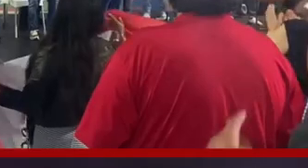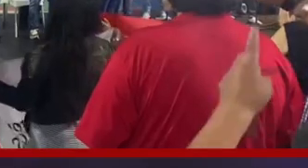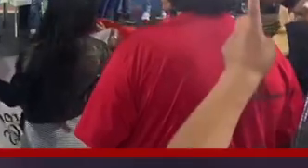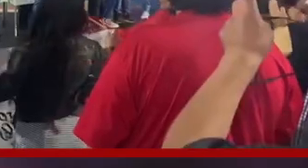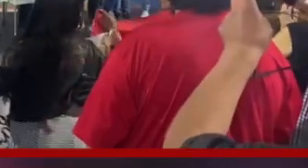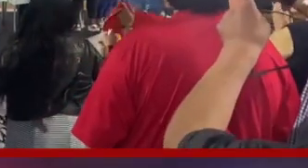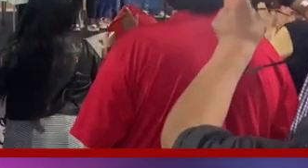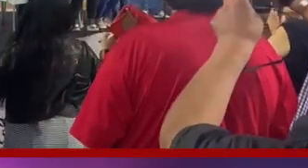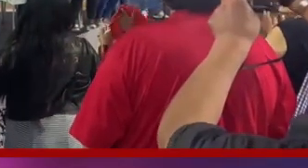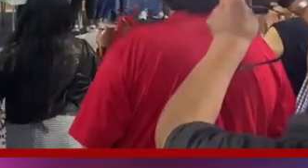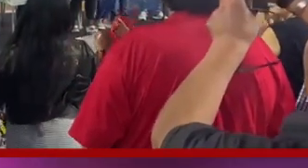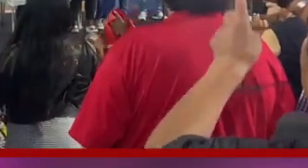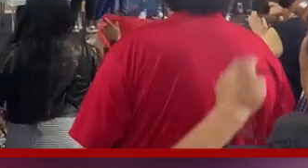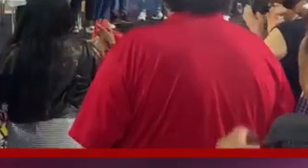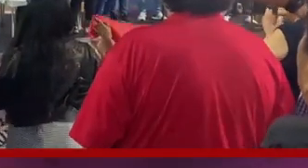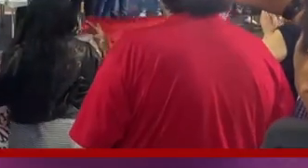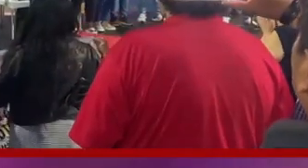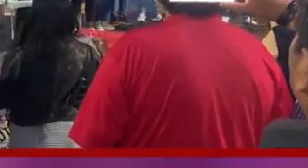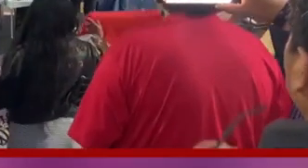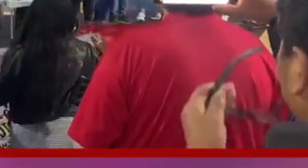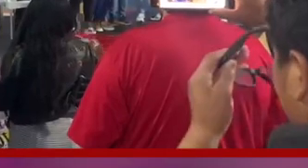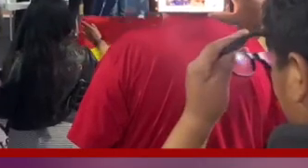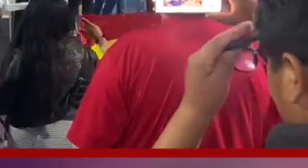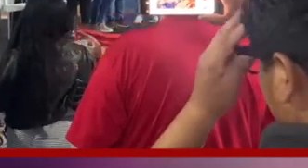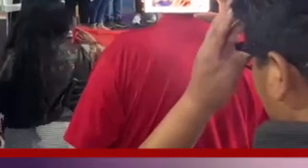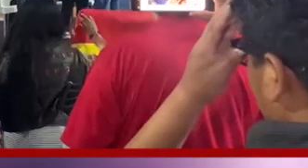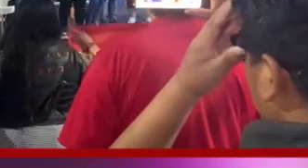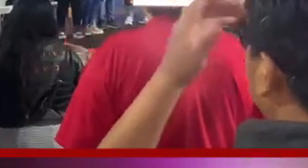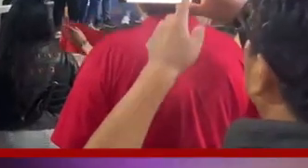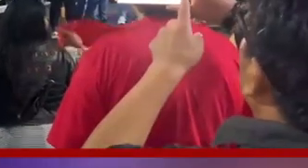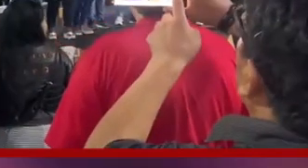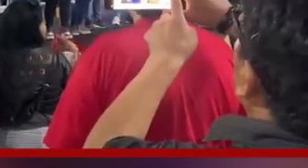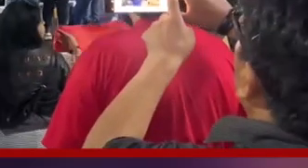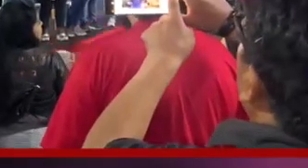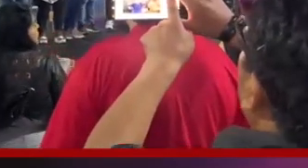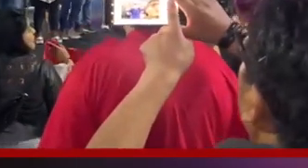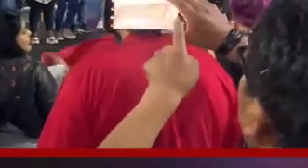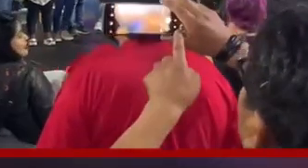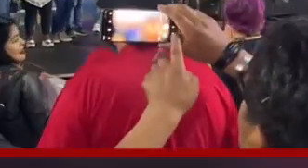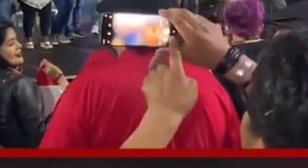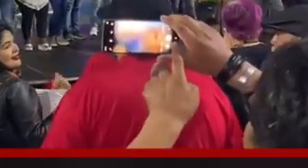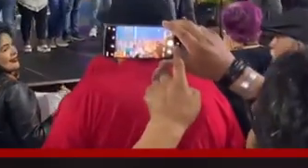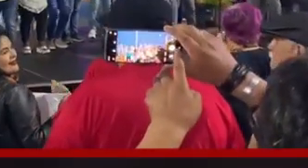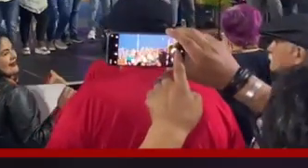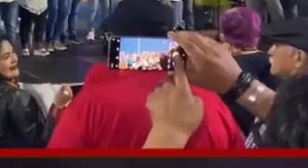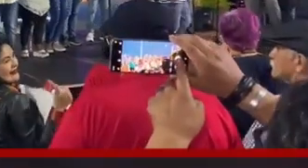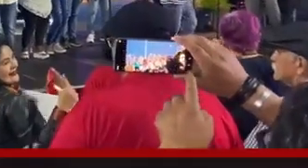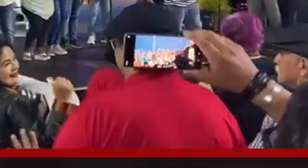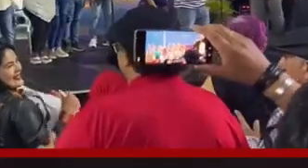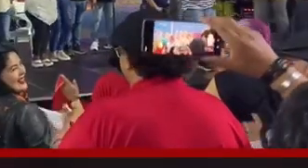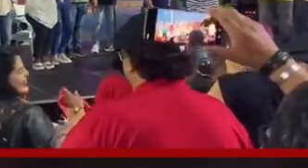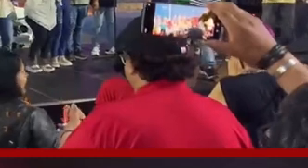donde el enemigo interno atacó fuertemente en la noche del 28 de julio y el